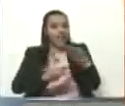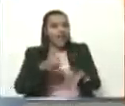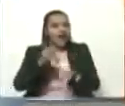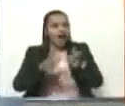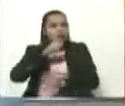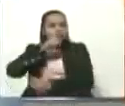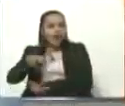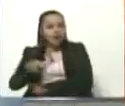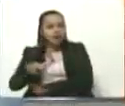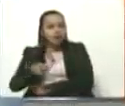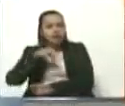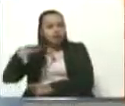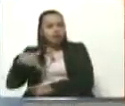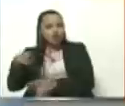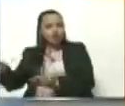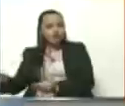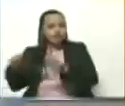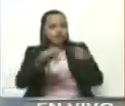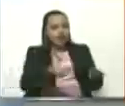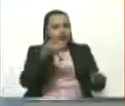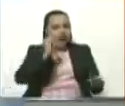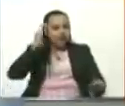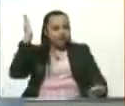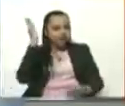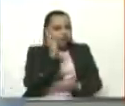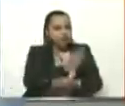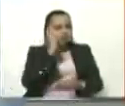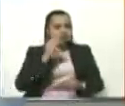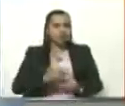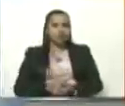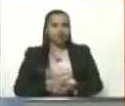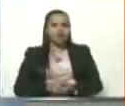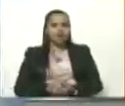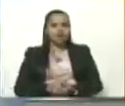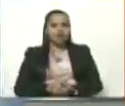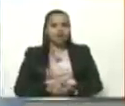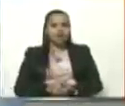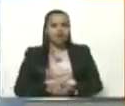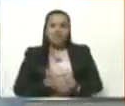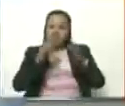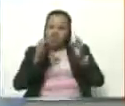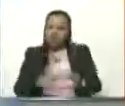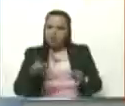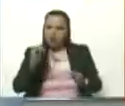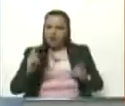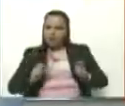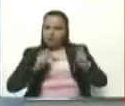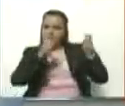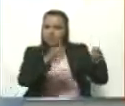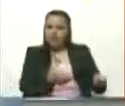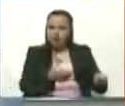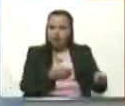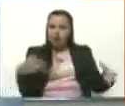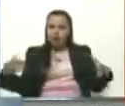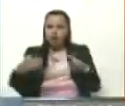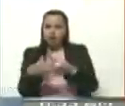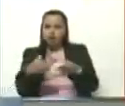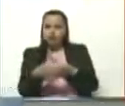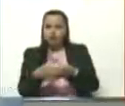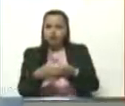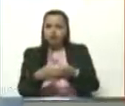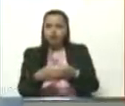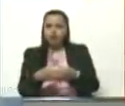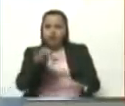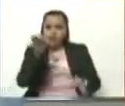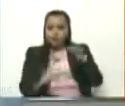será sancionado ejemplarmente presentado ante los órganos correspondientes